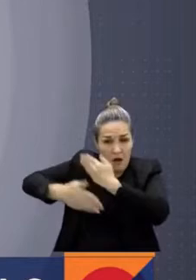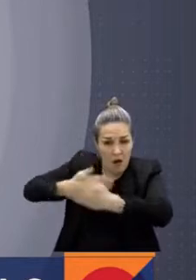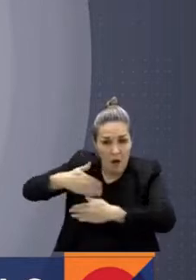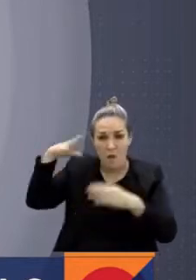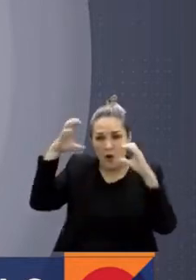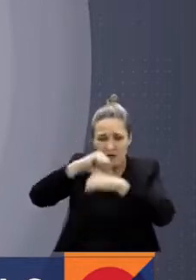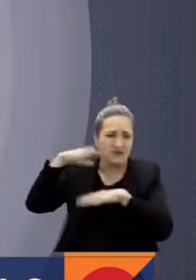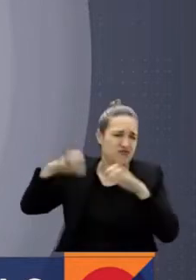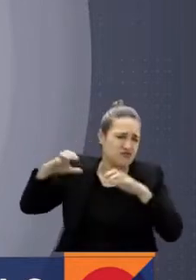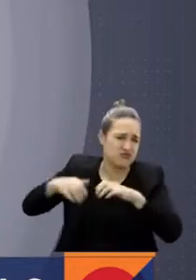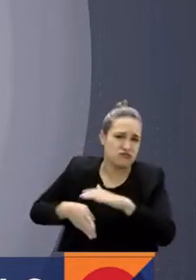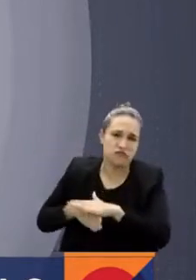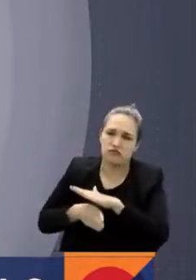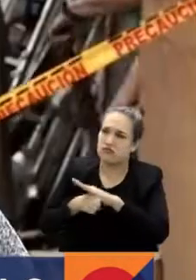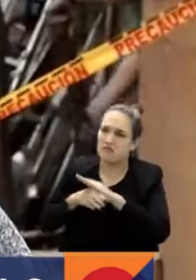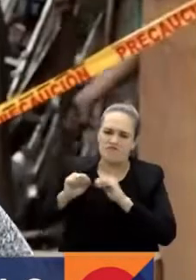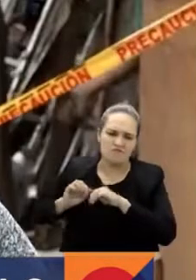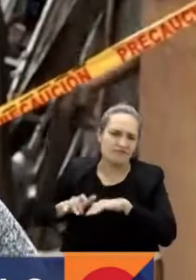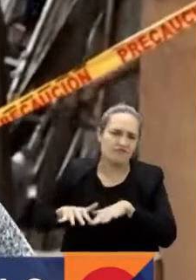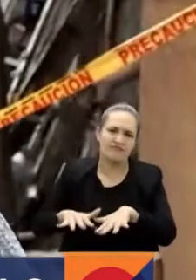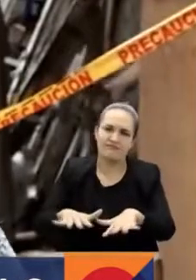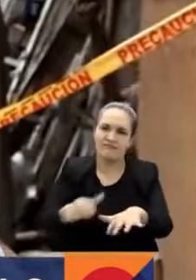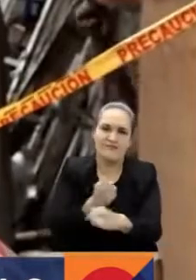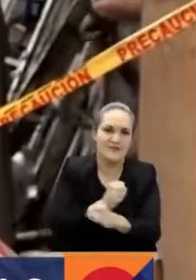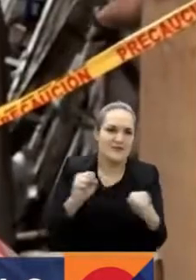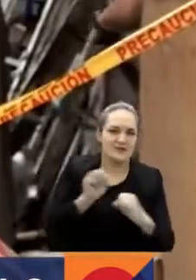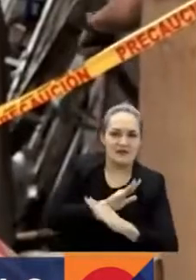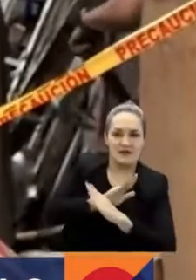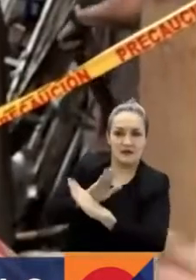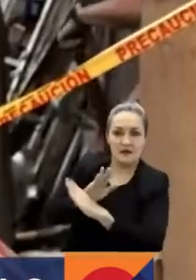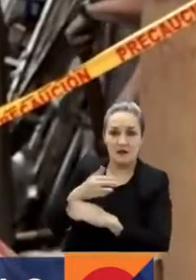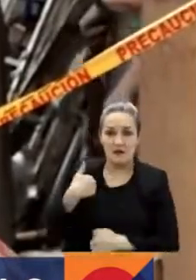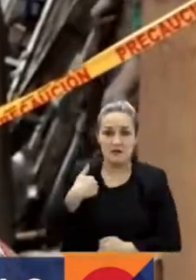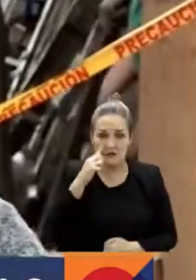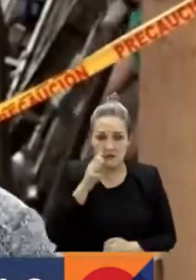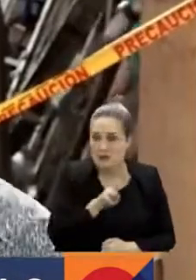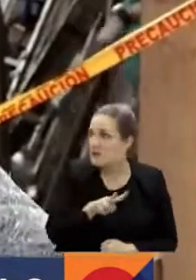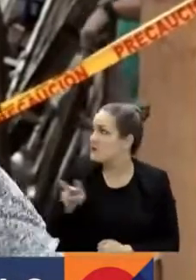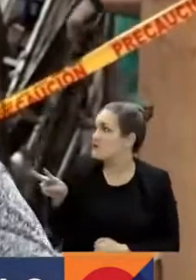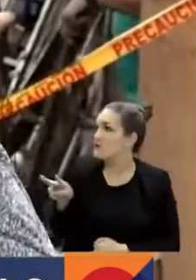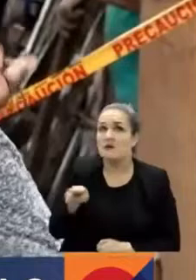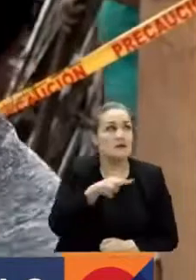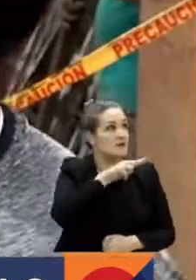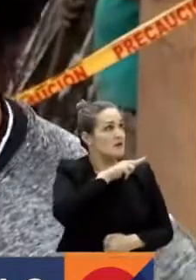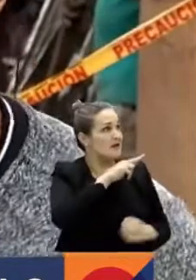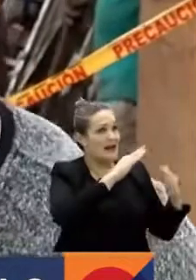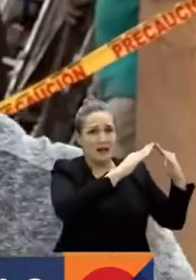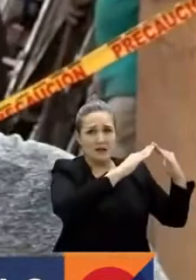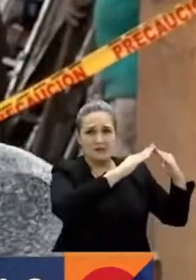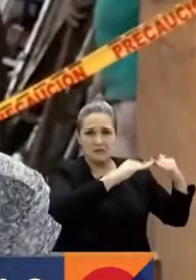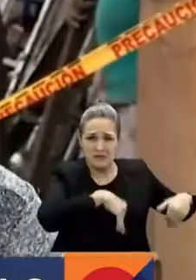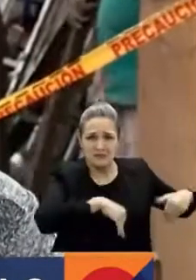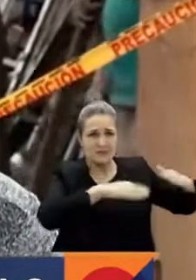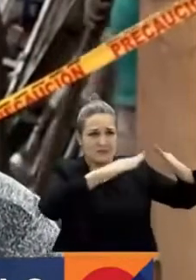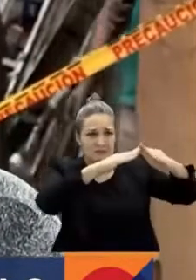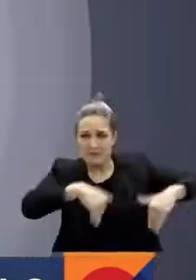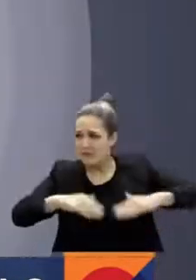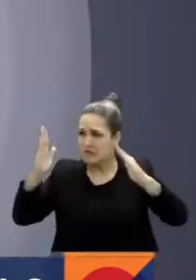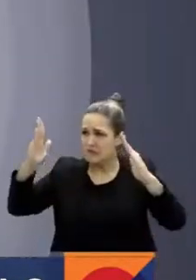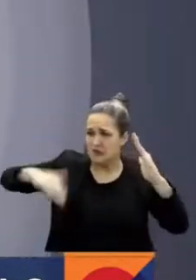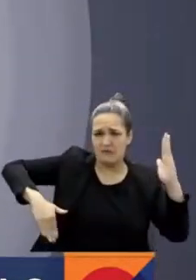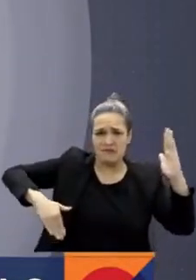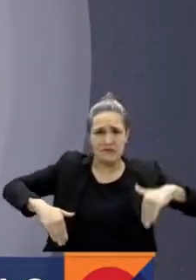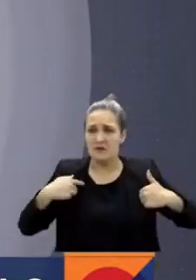enemigo difícil de enfrentar. Cuando ya volteé pues a mirar alrededor, ya las casas de mi vecino se estaban